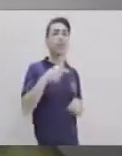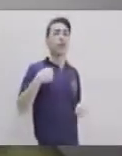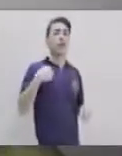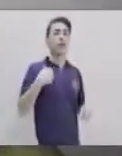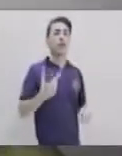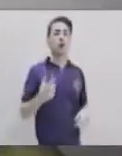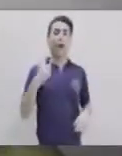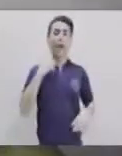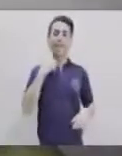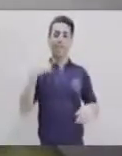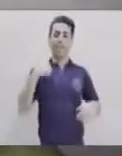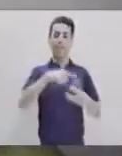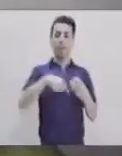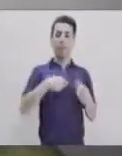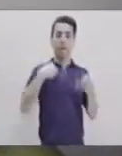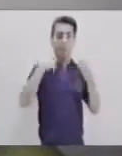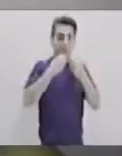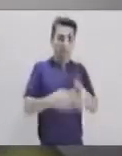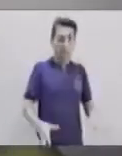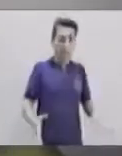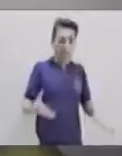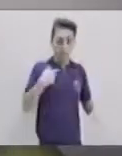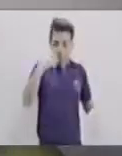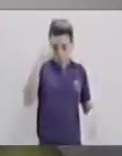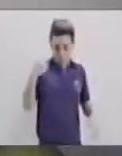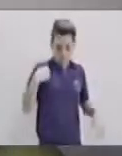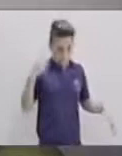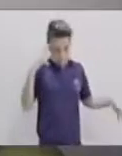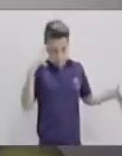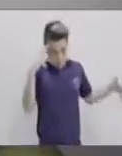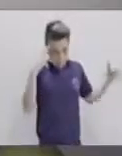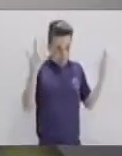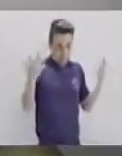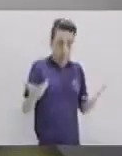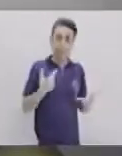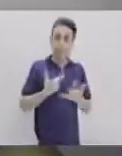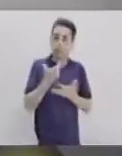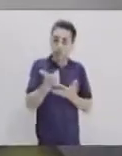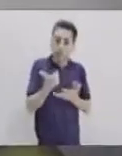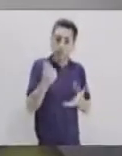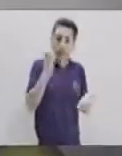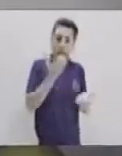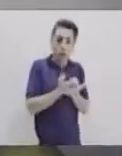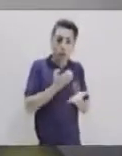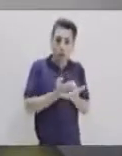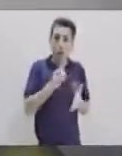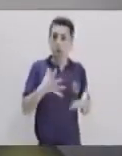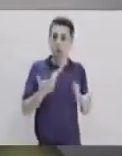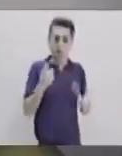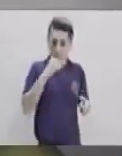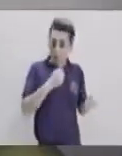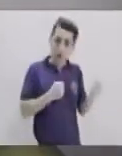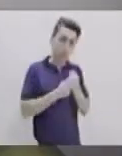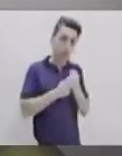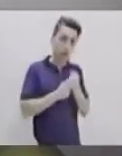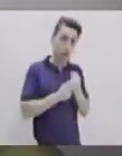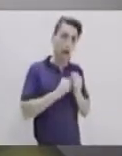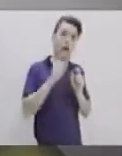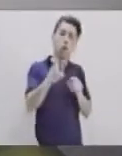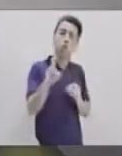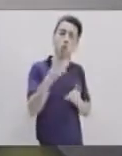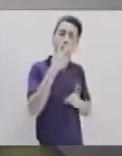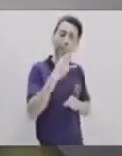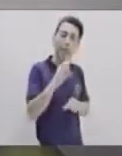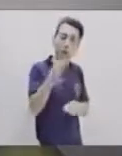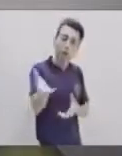hogar empiezan a sentir como esa presión de no voy a poder aportar económicamente. Ahora tú como hijo me puedes